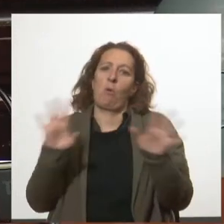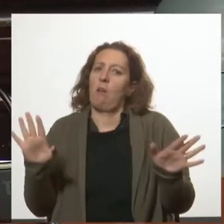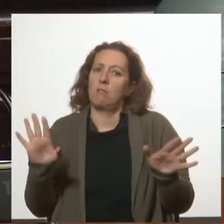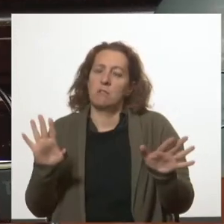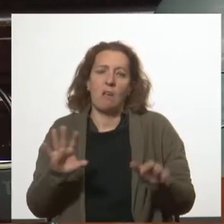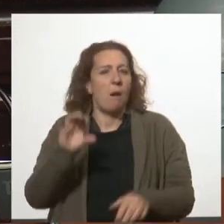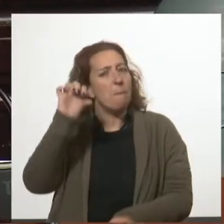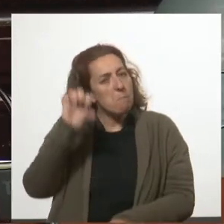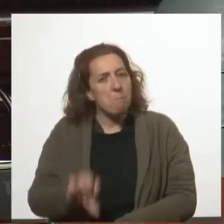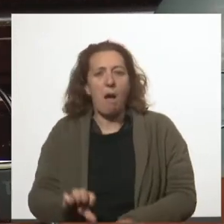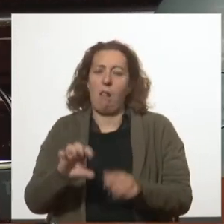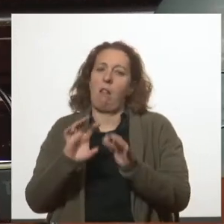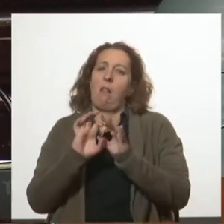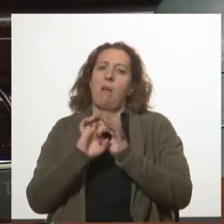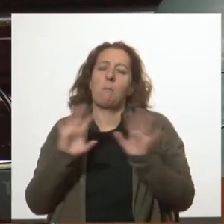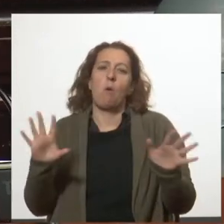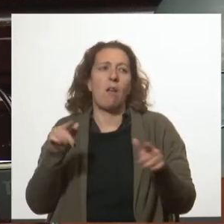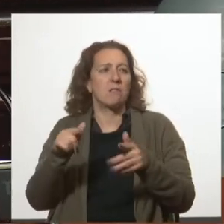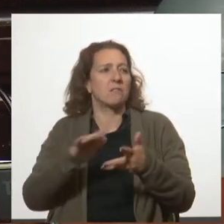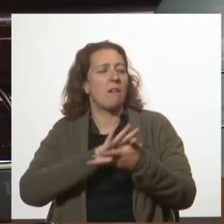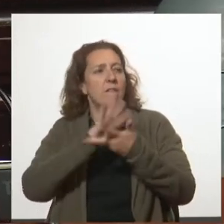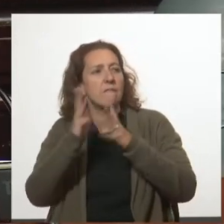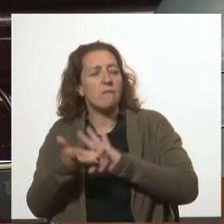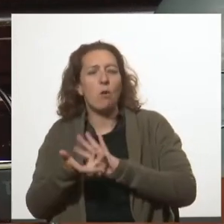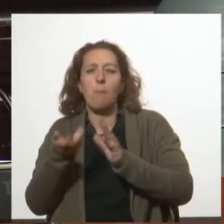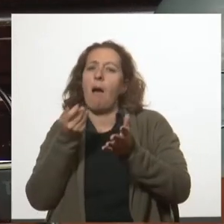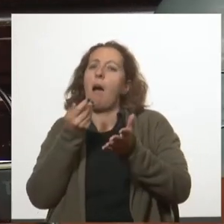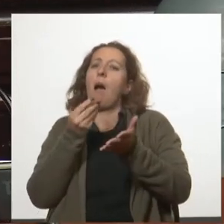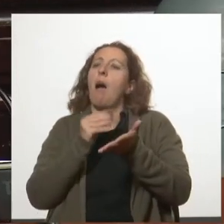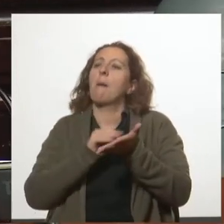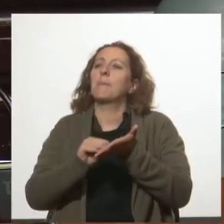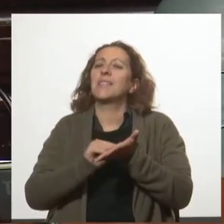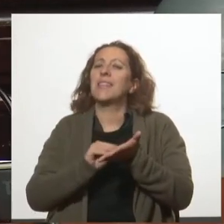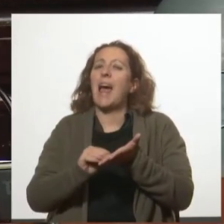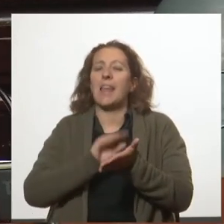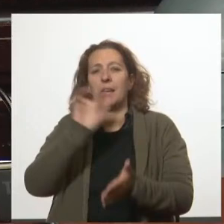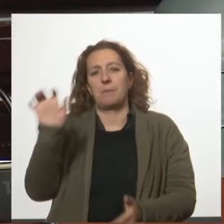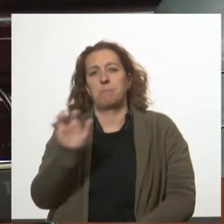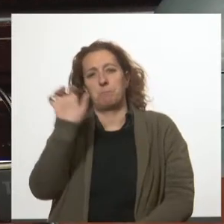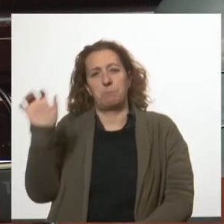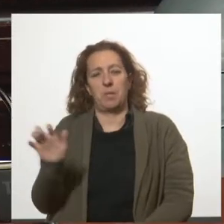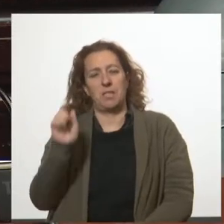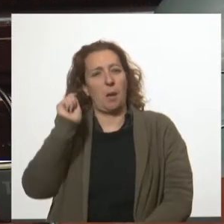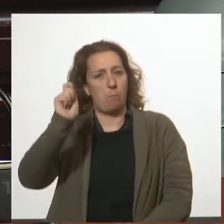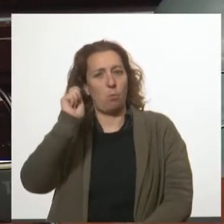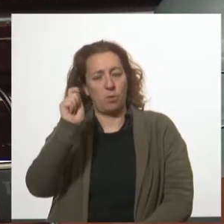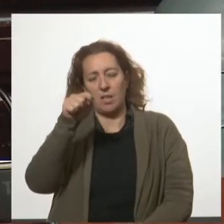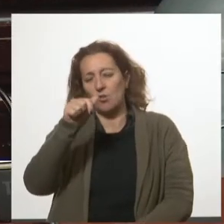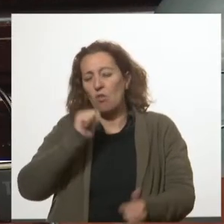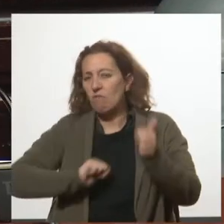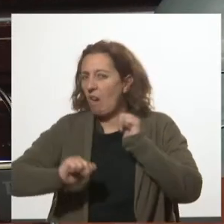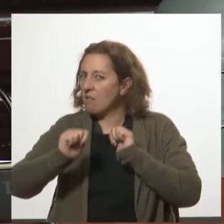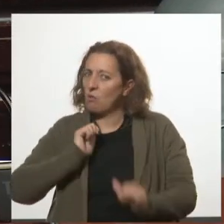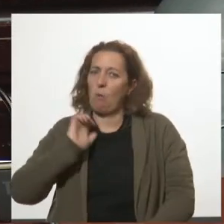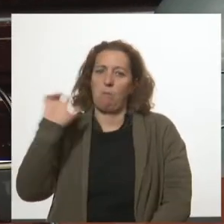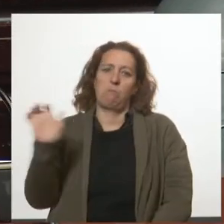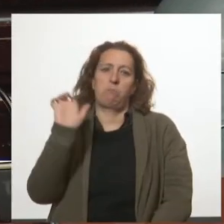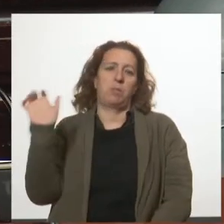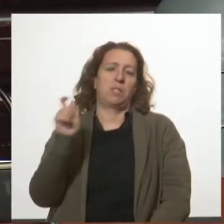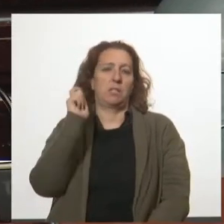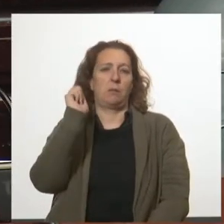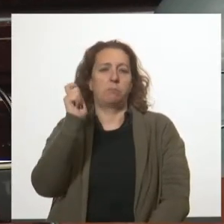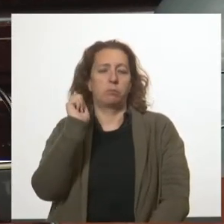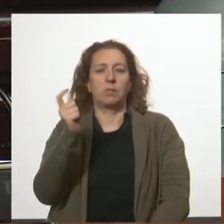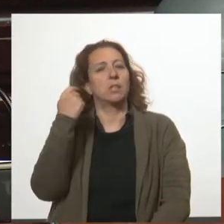mal a la democracia esta forma de administrar a las empresas públicas le hace daño a las propias empresas públicas